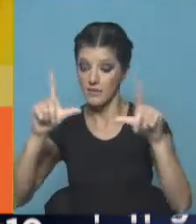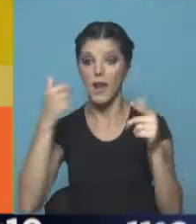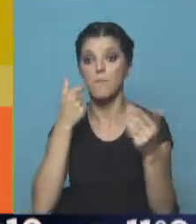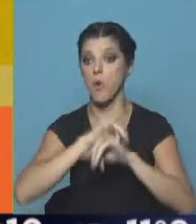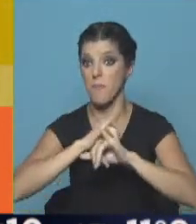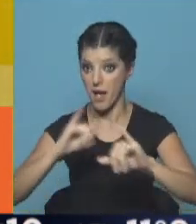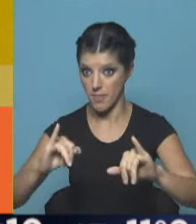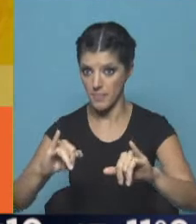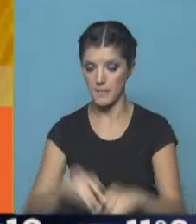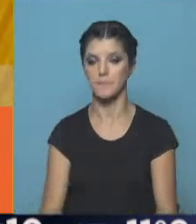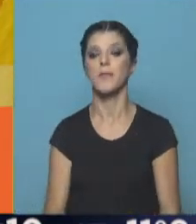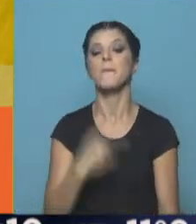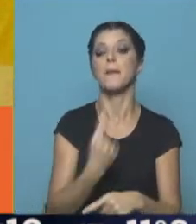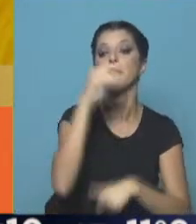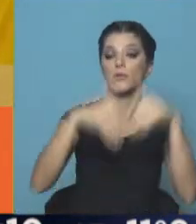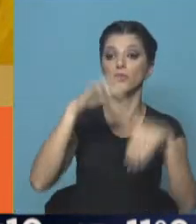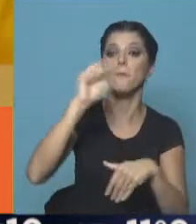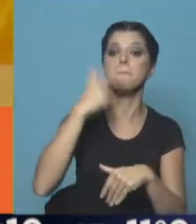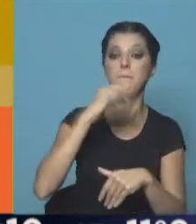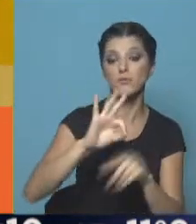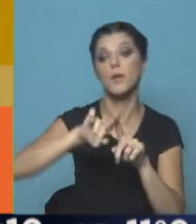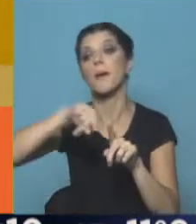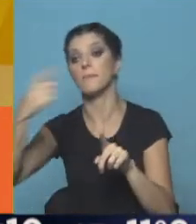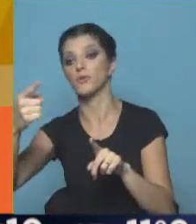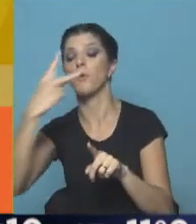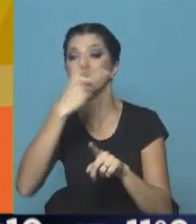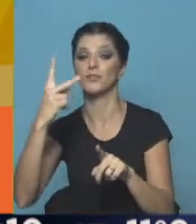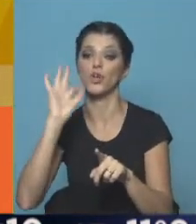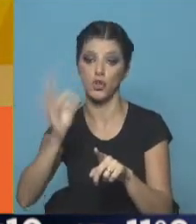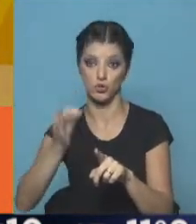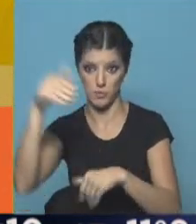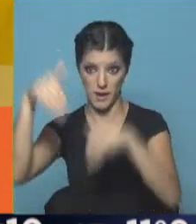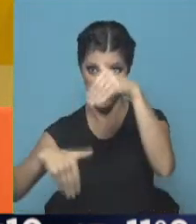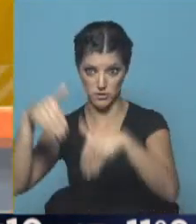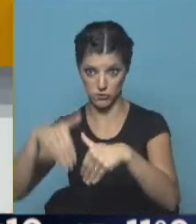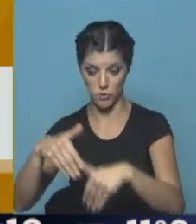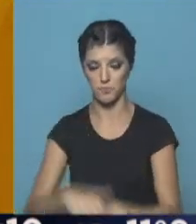elecciones del 22 de octubre. Toda la información en esta edición de Televisión Pública Noticias.